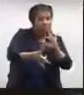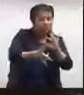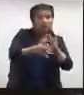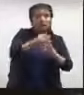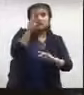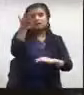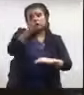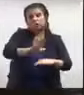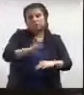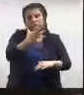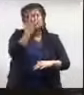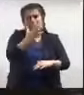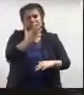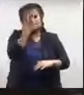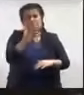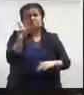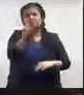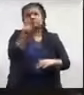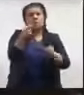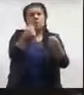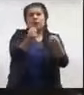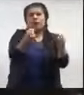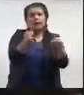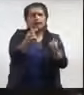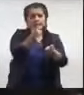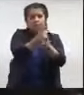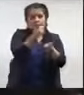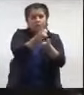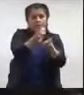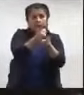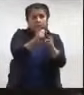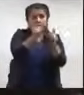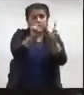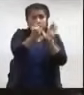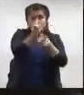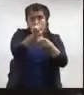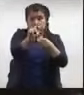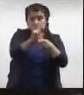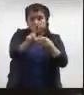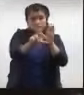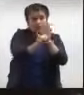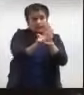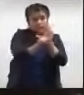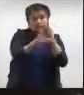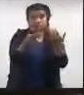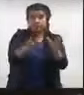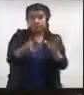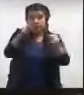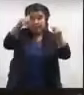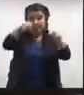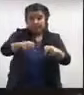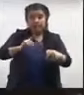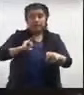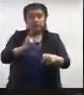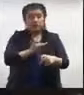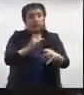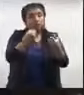enojan, pero porque no hacen las cosas bien. Claro, en el Congreso hemos hecho, y me